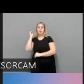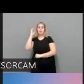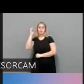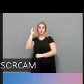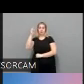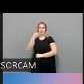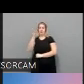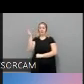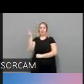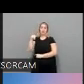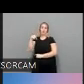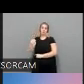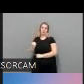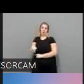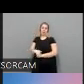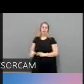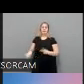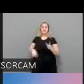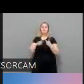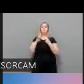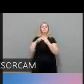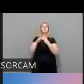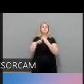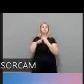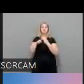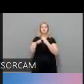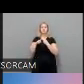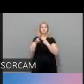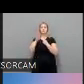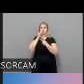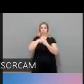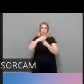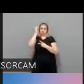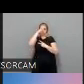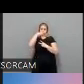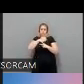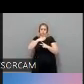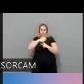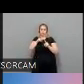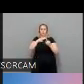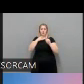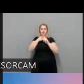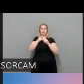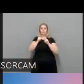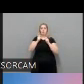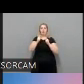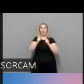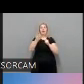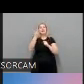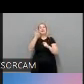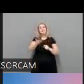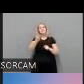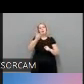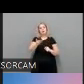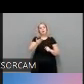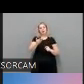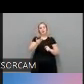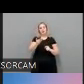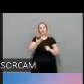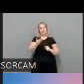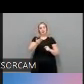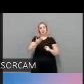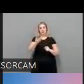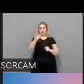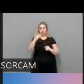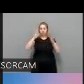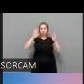que tendremos hoy. Y el segundo, porque desde mi punto de vista, para poder dar importancia de un tema, para poder defender la importancia de un